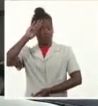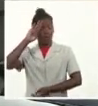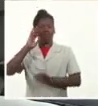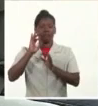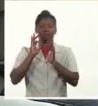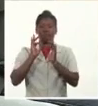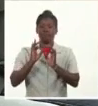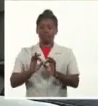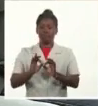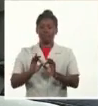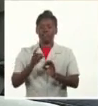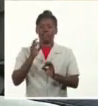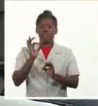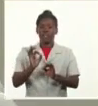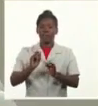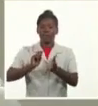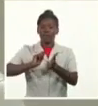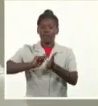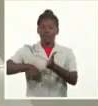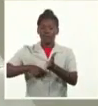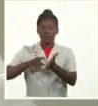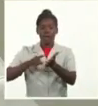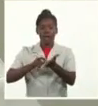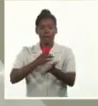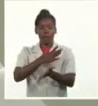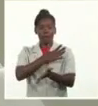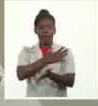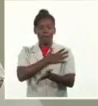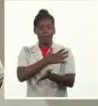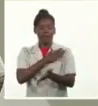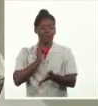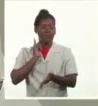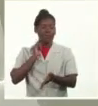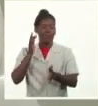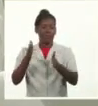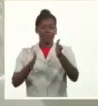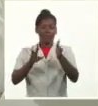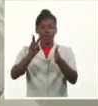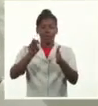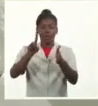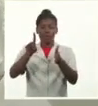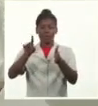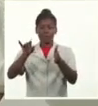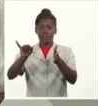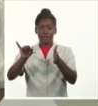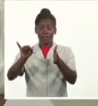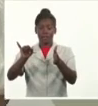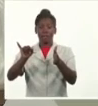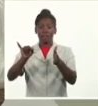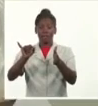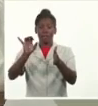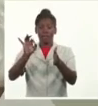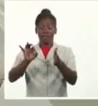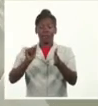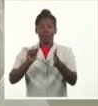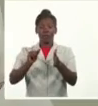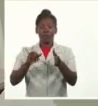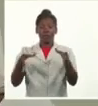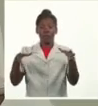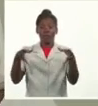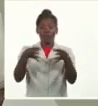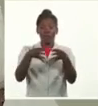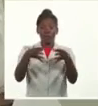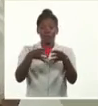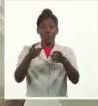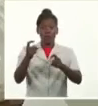paz del 2016 entre el Estado colombiano y las Fuerzas Armadas Revolucionarias de Colombia, FARC-EP,